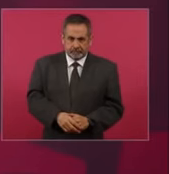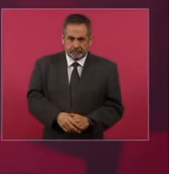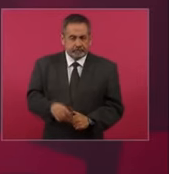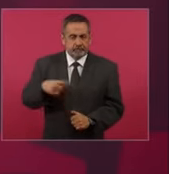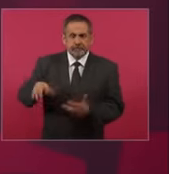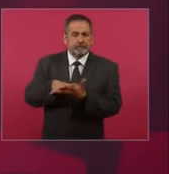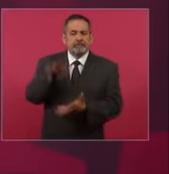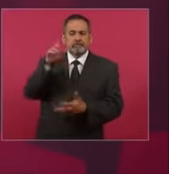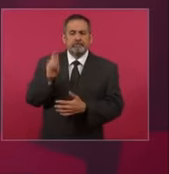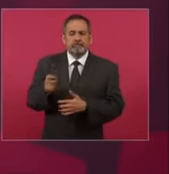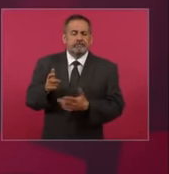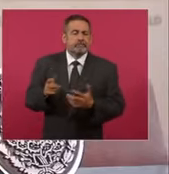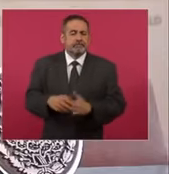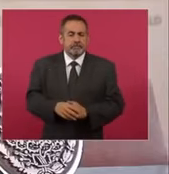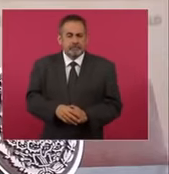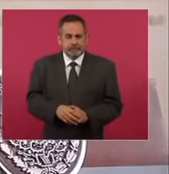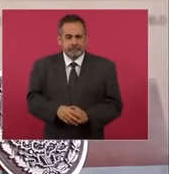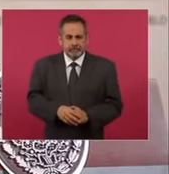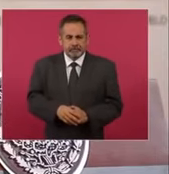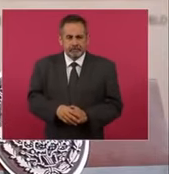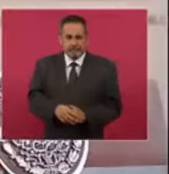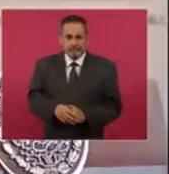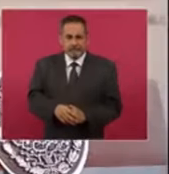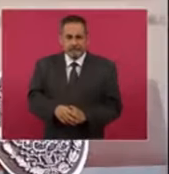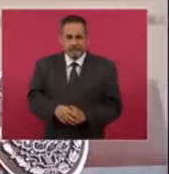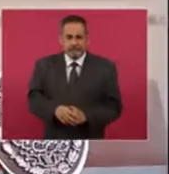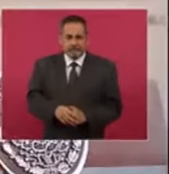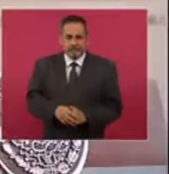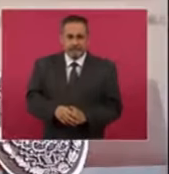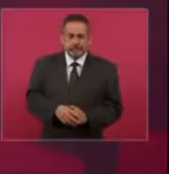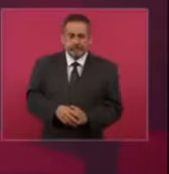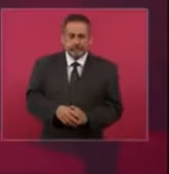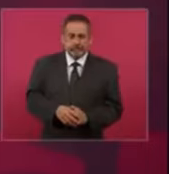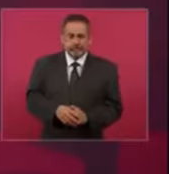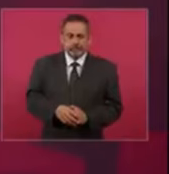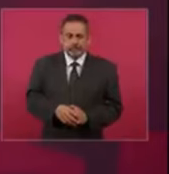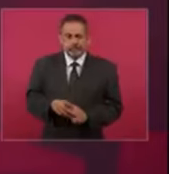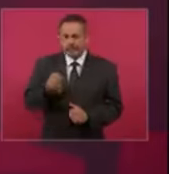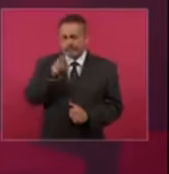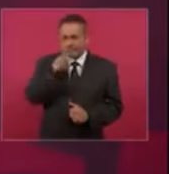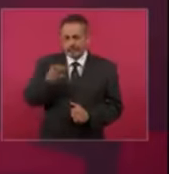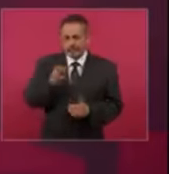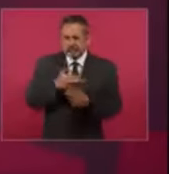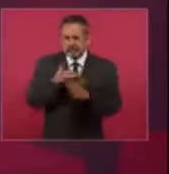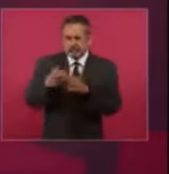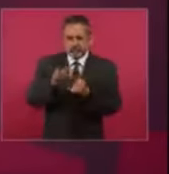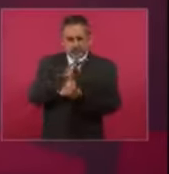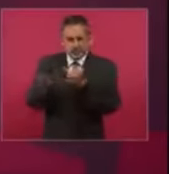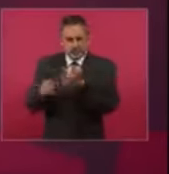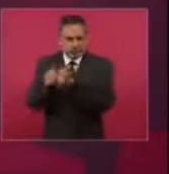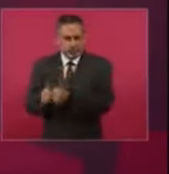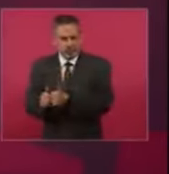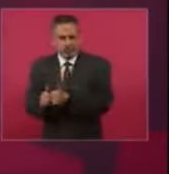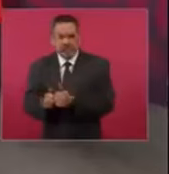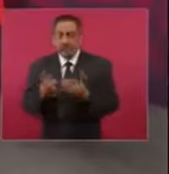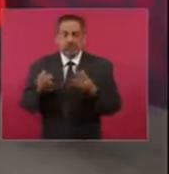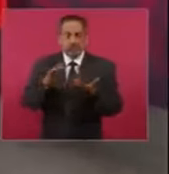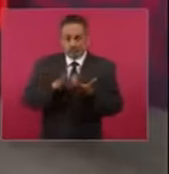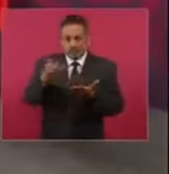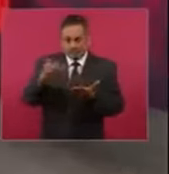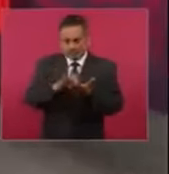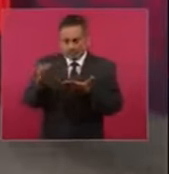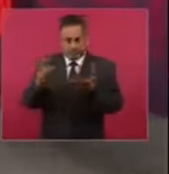la mayoría dijeron que se quedan al final. Les agradezco